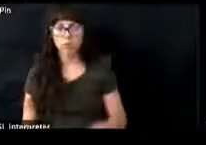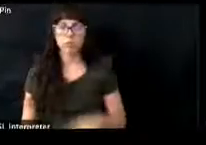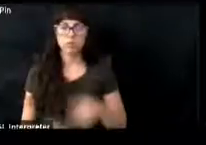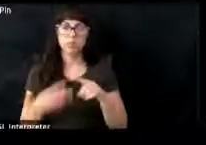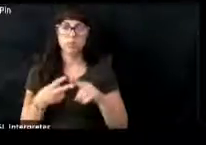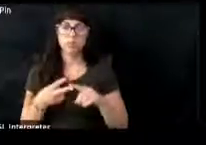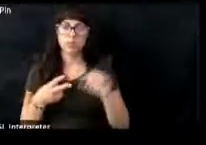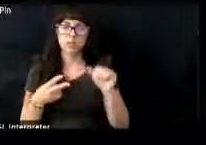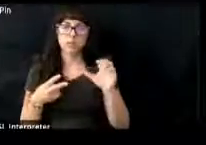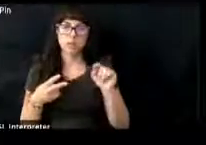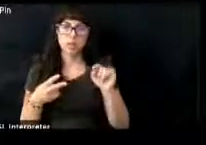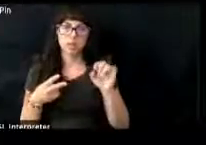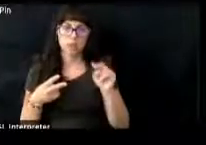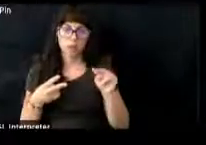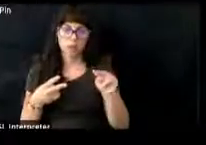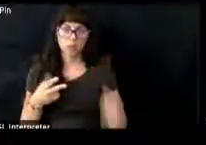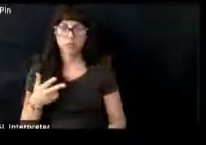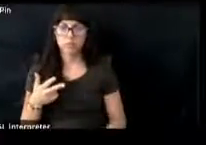Santa Clarita.